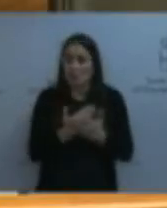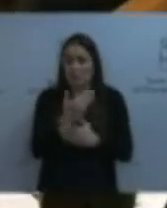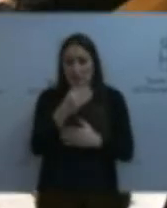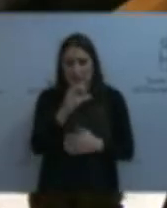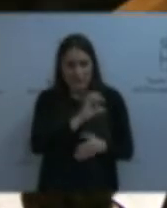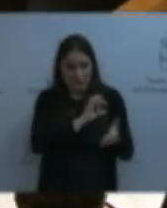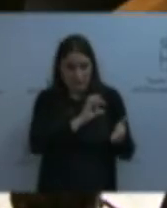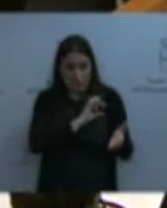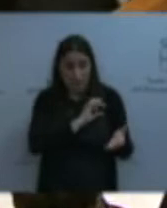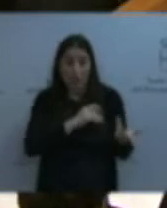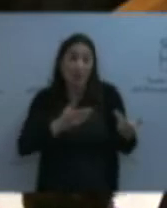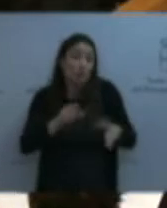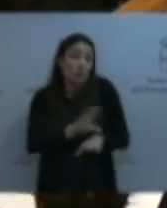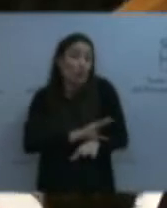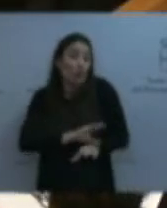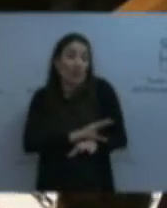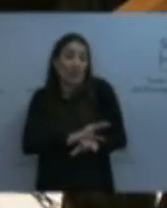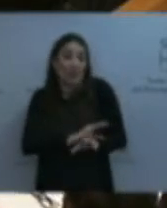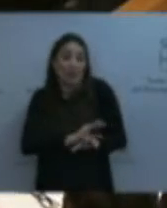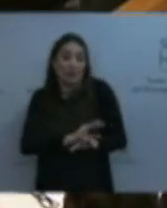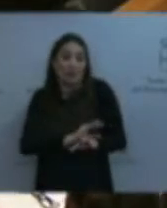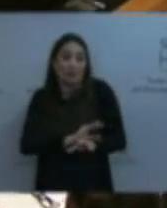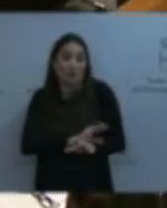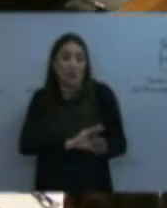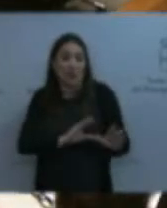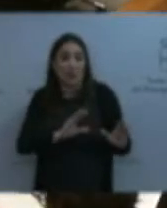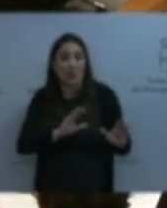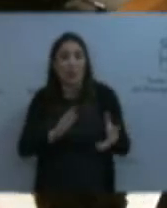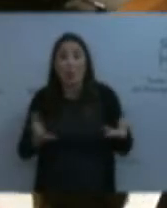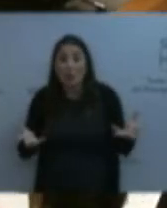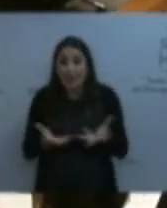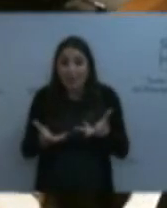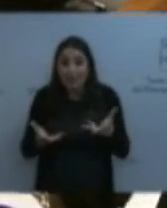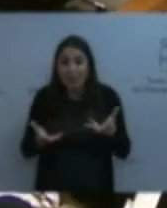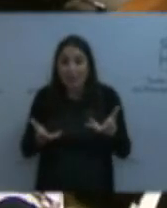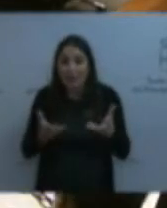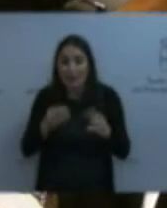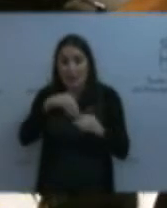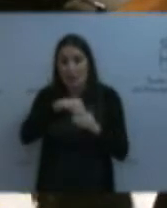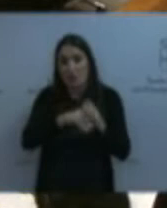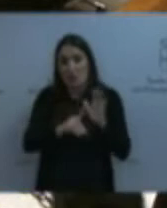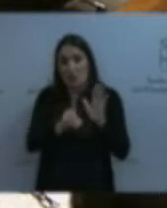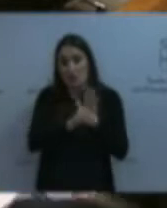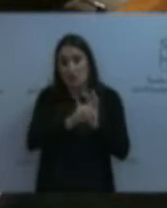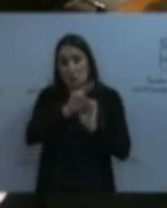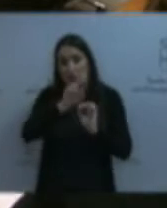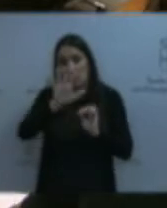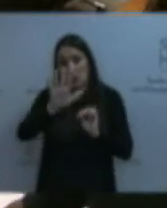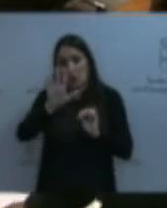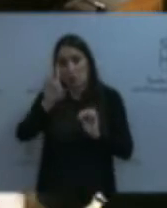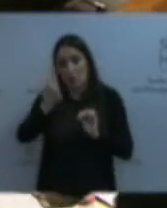La consejería define la urgencia en el decreto